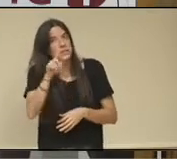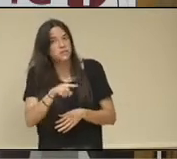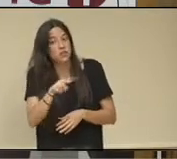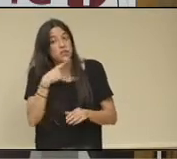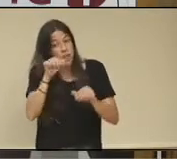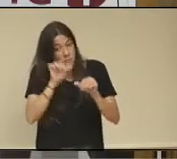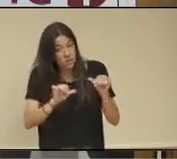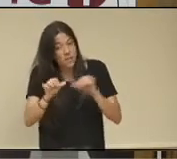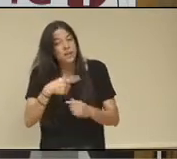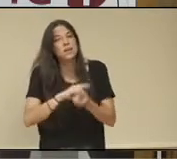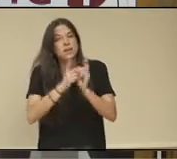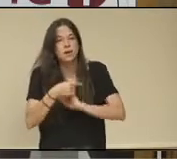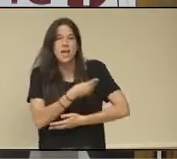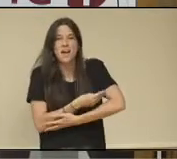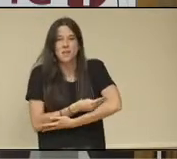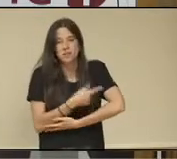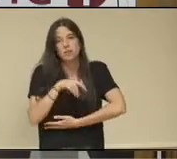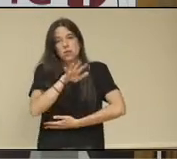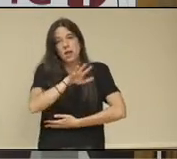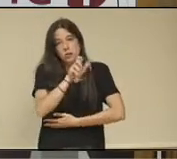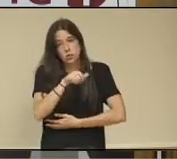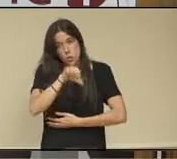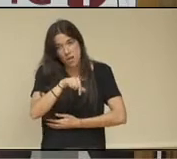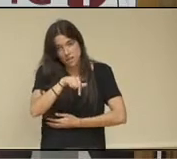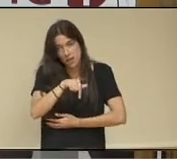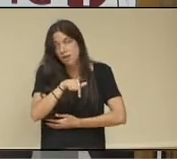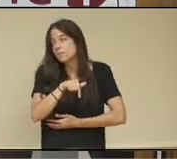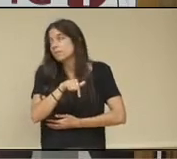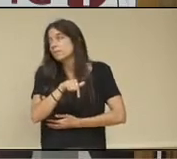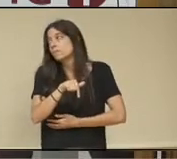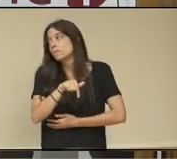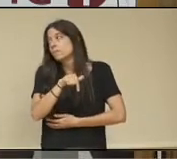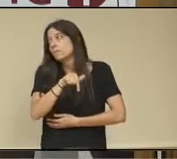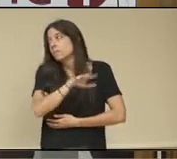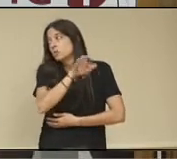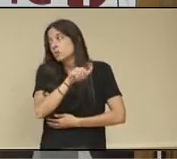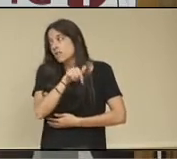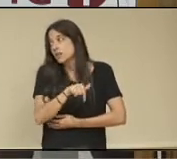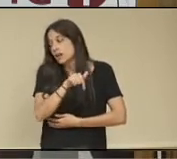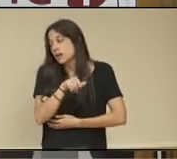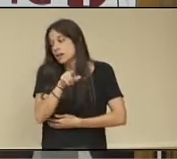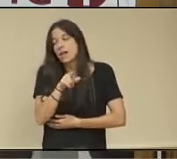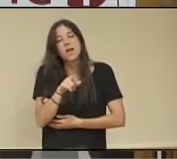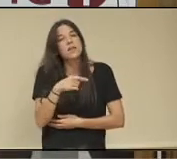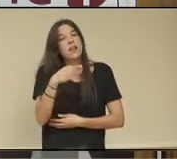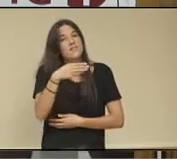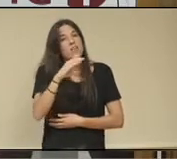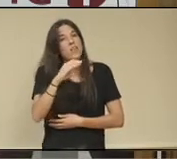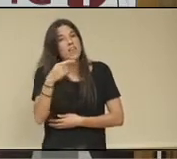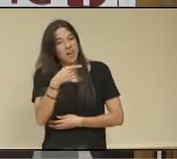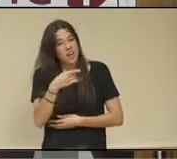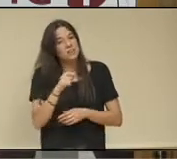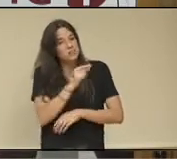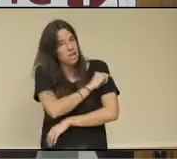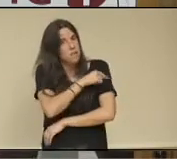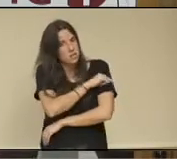pasó a bebés en Sudáfrica, que es donde se administra actualmente BCG y donde tenemos que demostrar que funciona